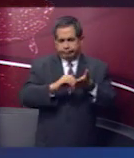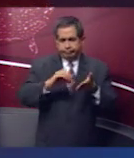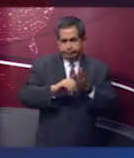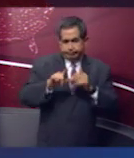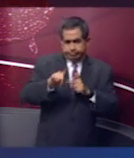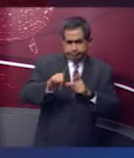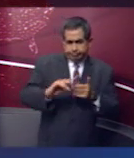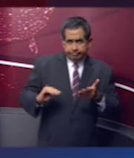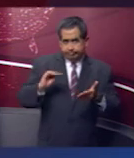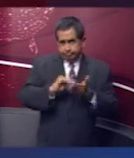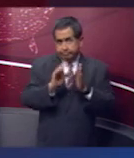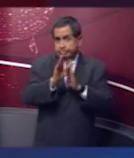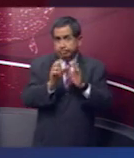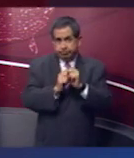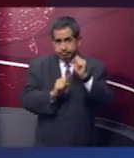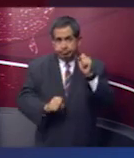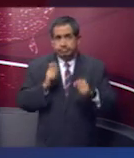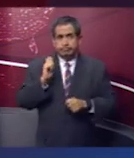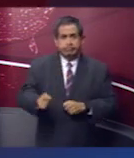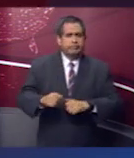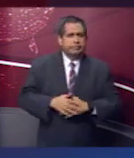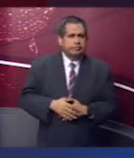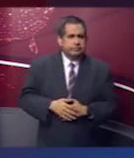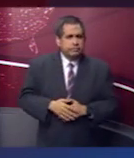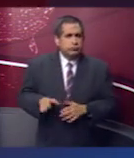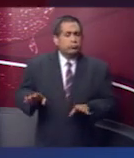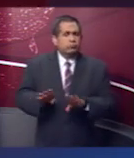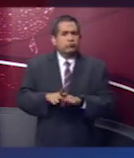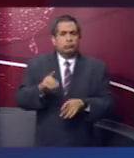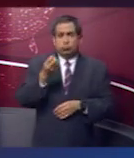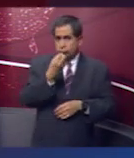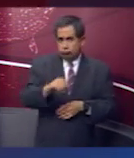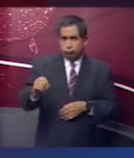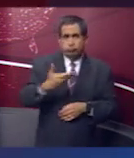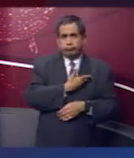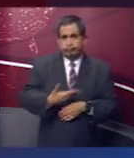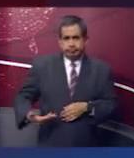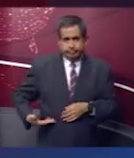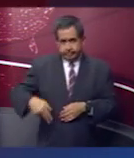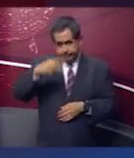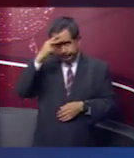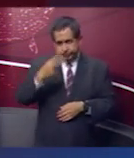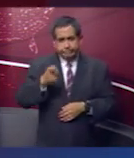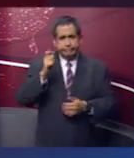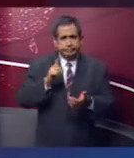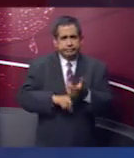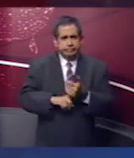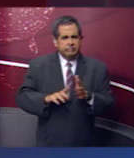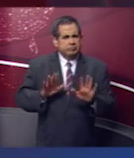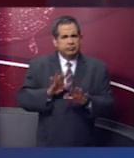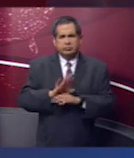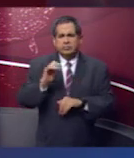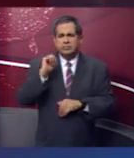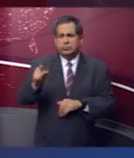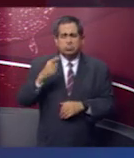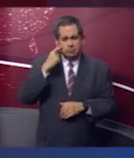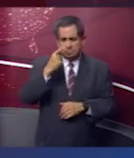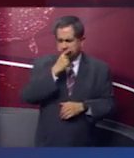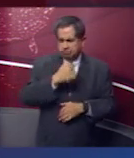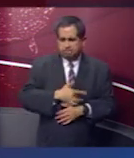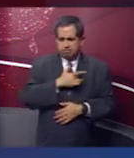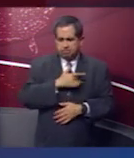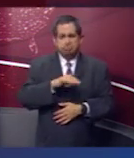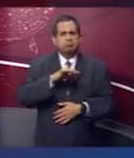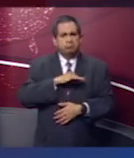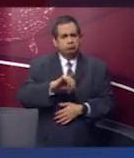de dicho apartado constitucional se fijó que, entre las facultades y obligaciones del presidente de la República estará que en cualquier momento pueda optar